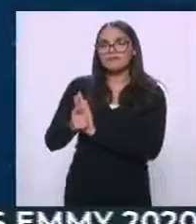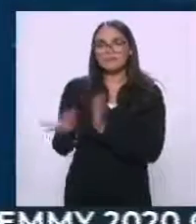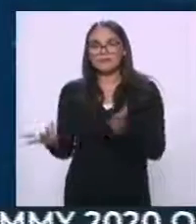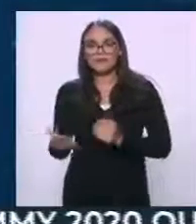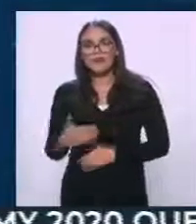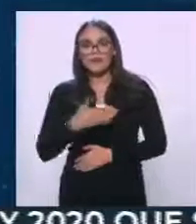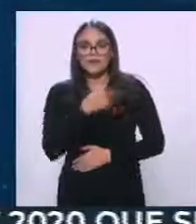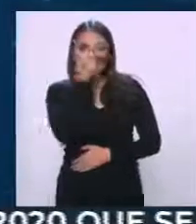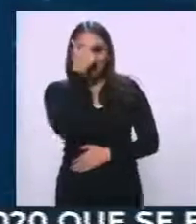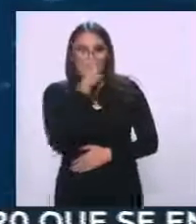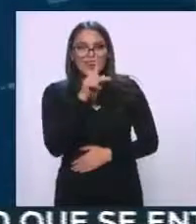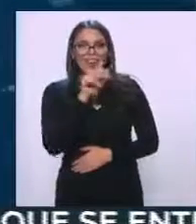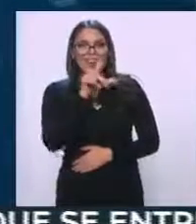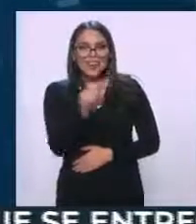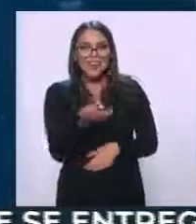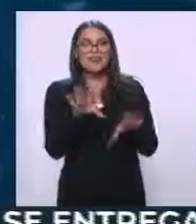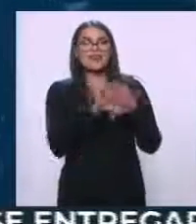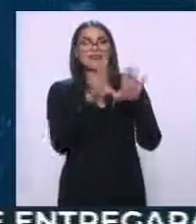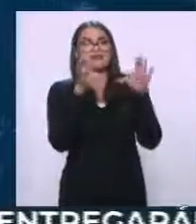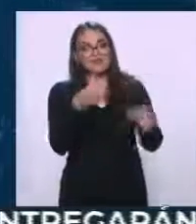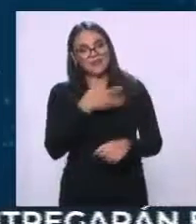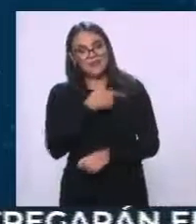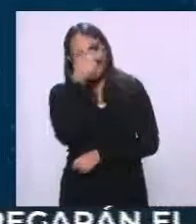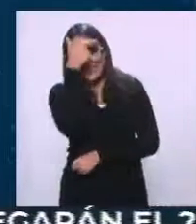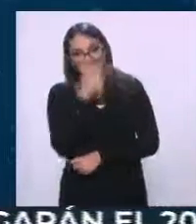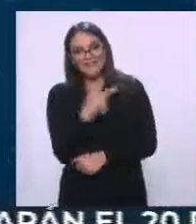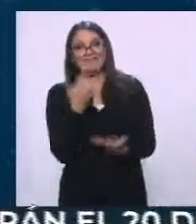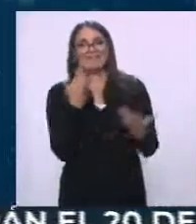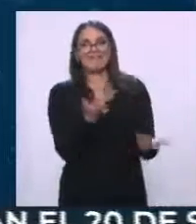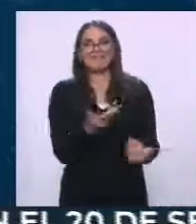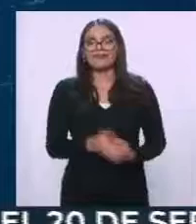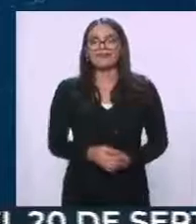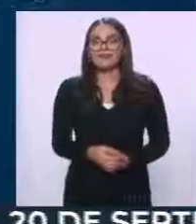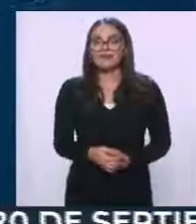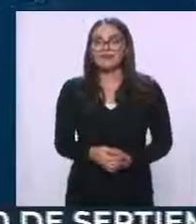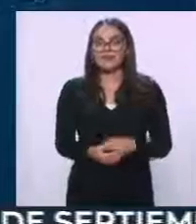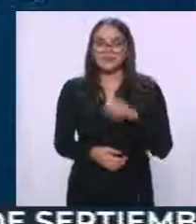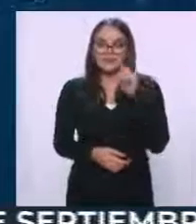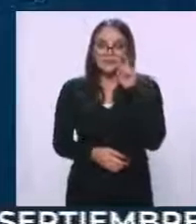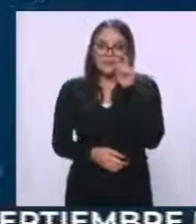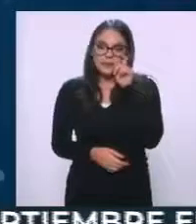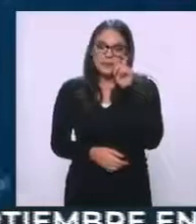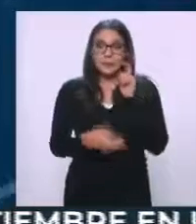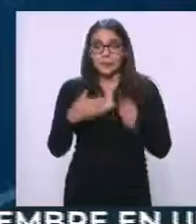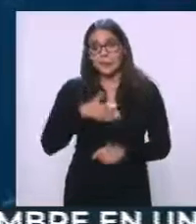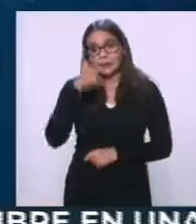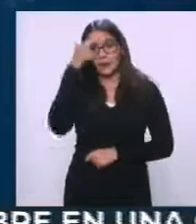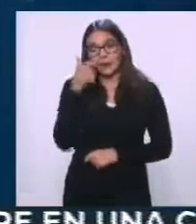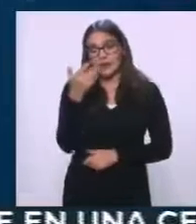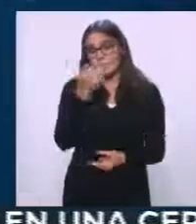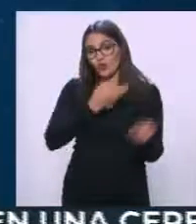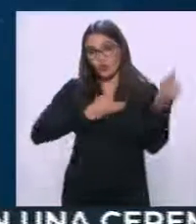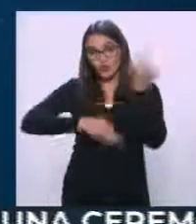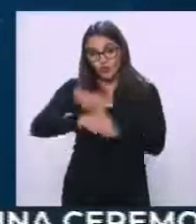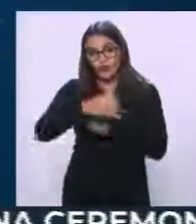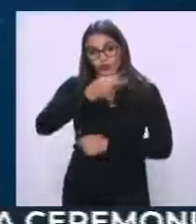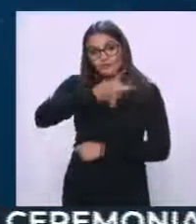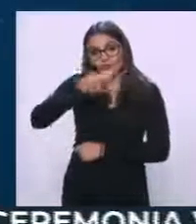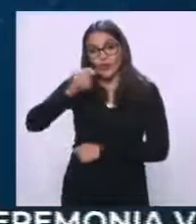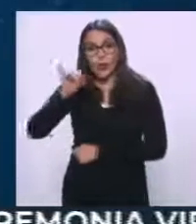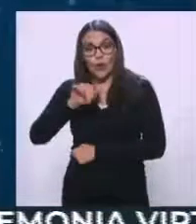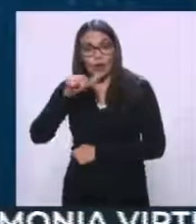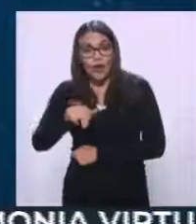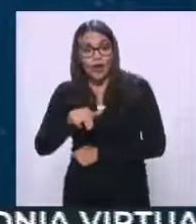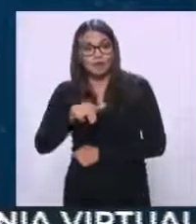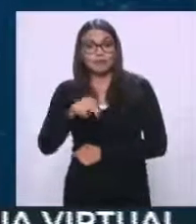Buenas noches, gracias por acompañarnos. ¿Cómo estás? ¿Cómo te va? Muy buenas noches a ti y a tu auditorio, Juan, Azul, muchas gracias por